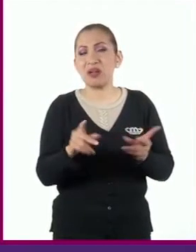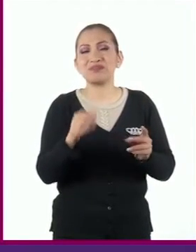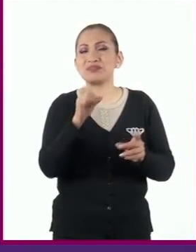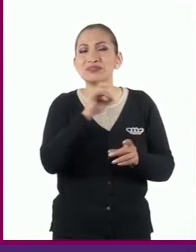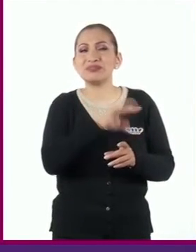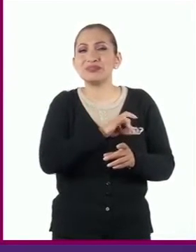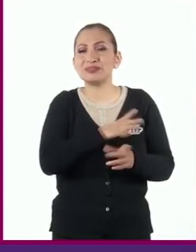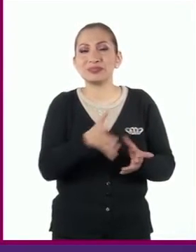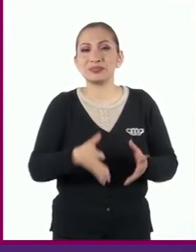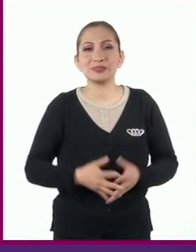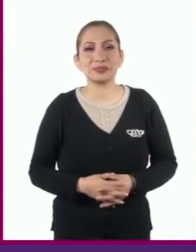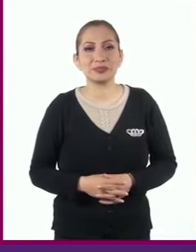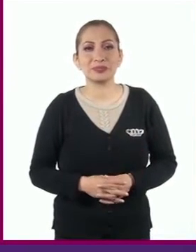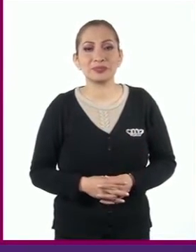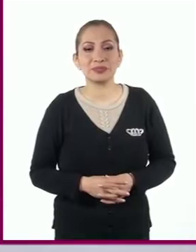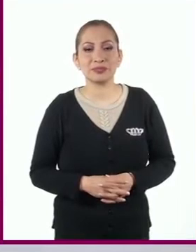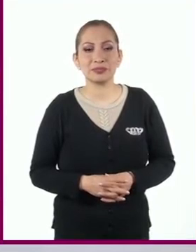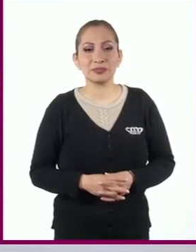tengas miedo.